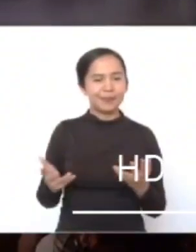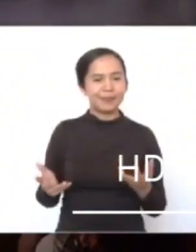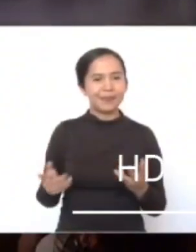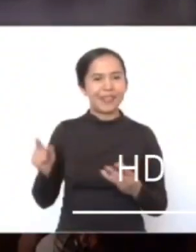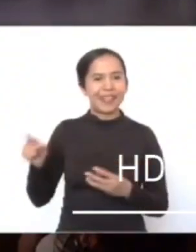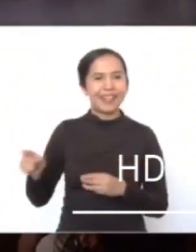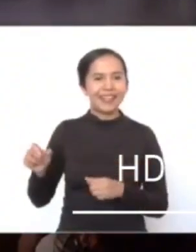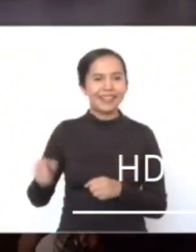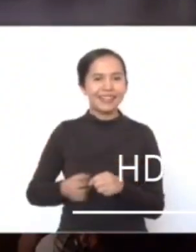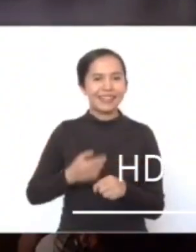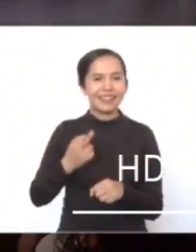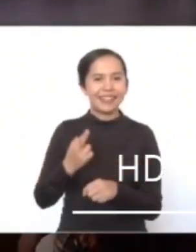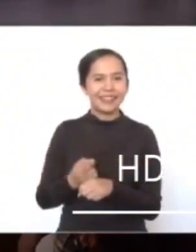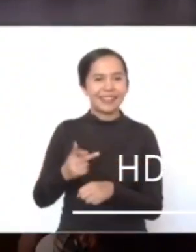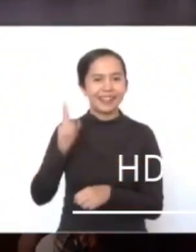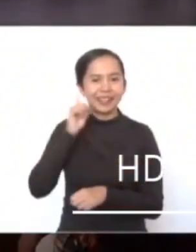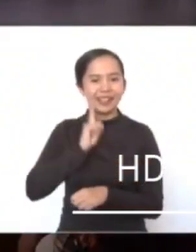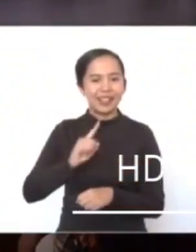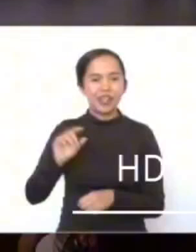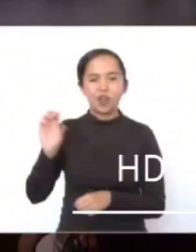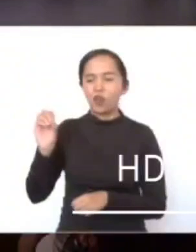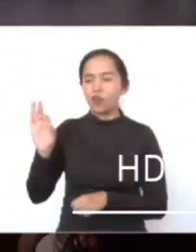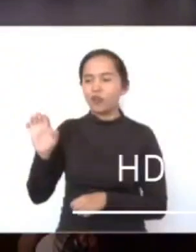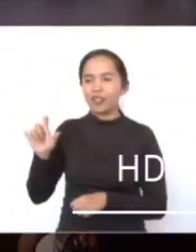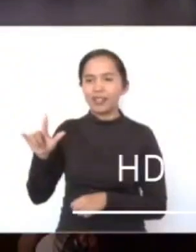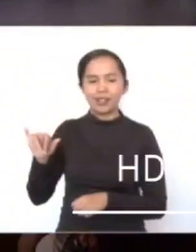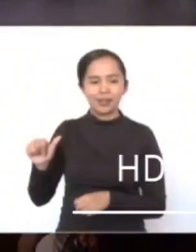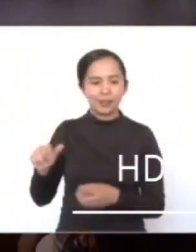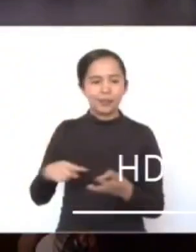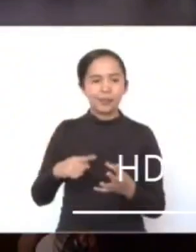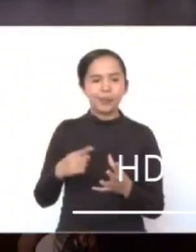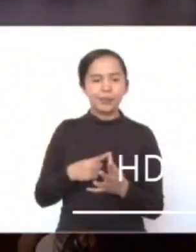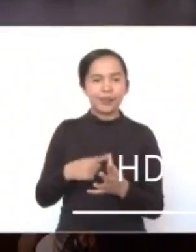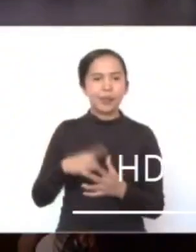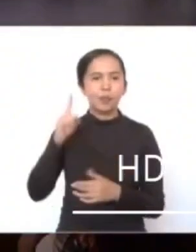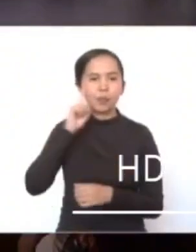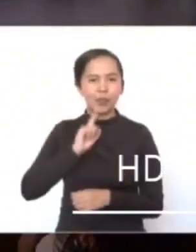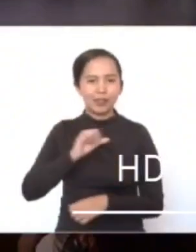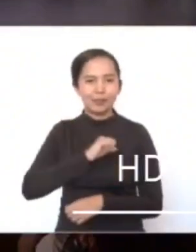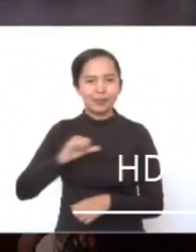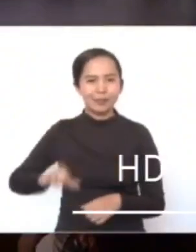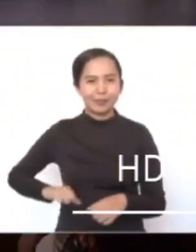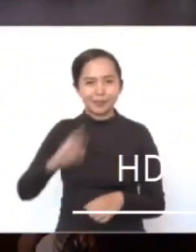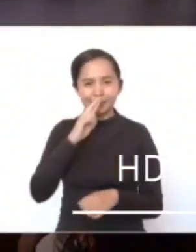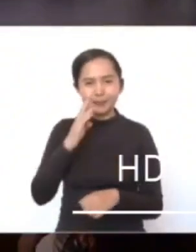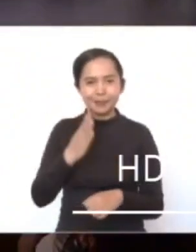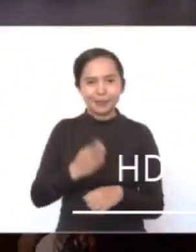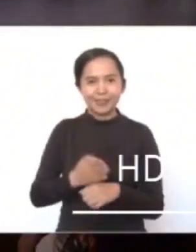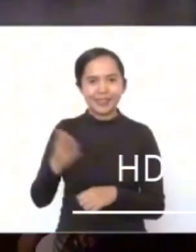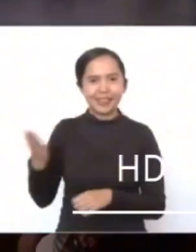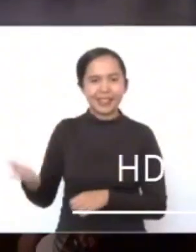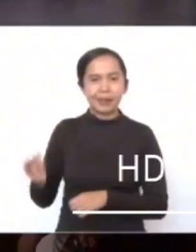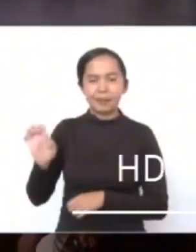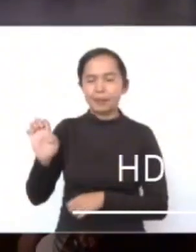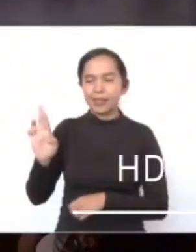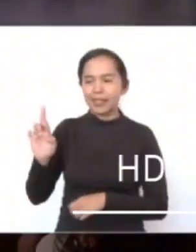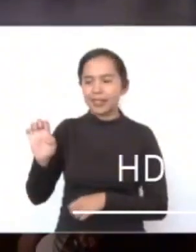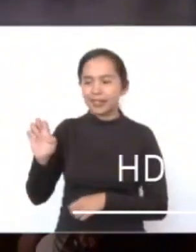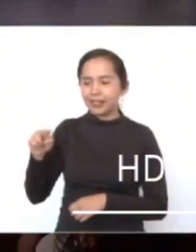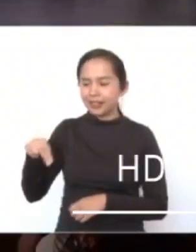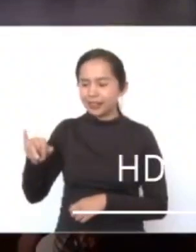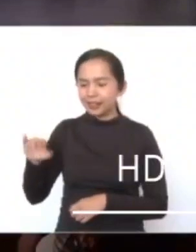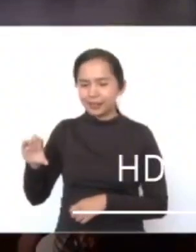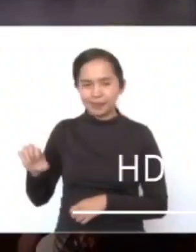a la secretaria Ofelia Angulo, a nuestra alcaldesa de Tláhuac, Berenice